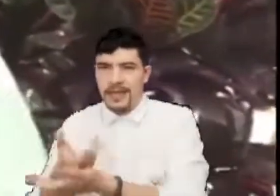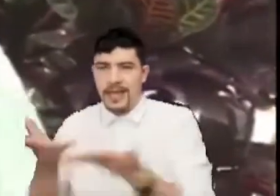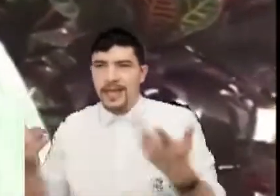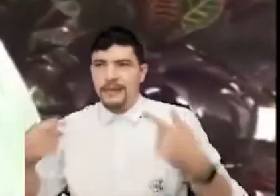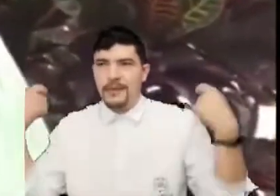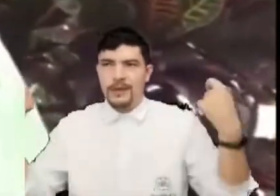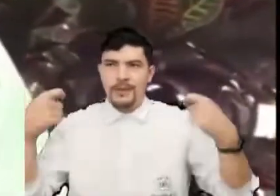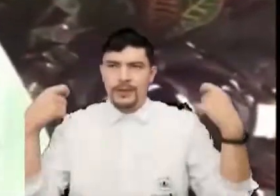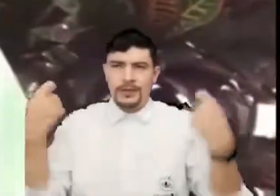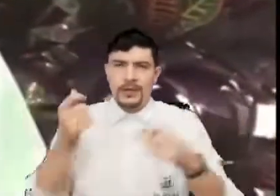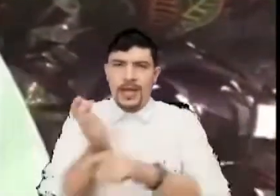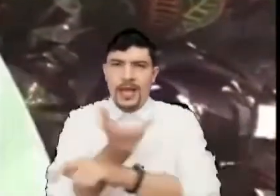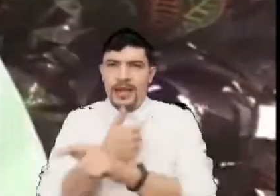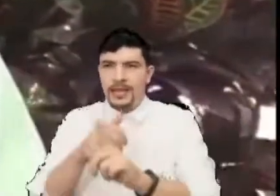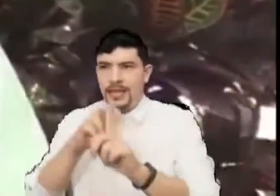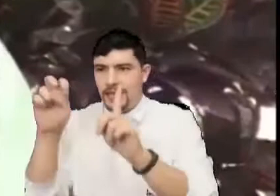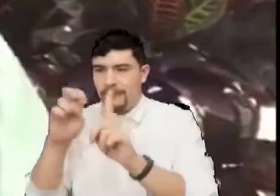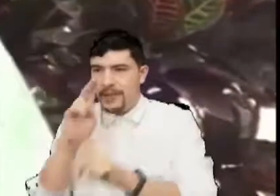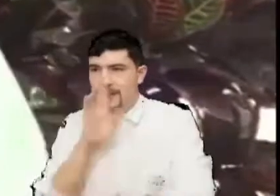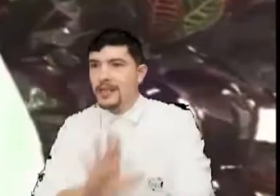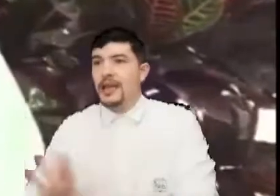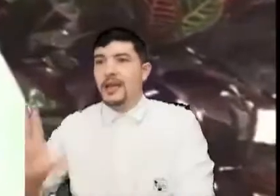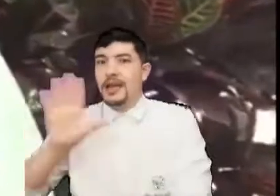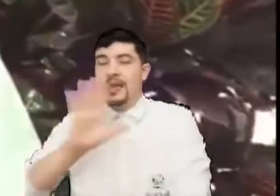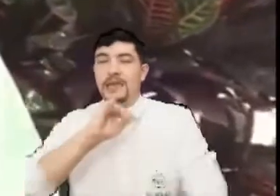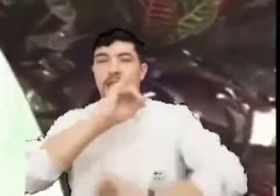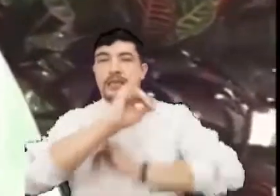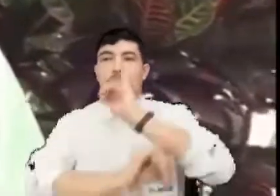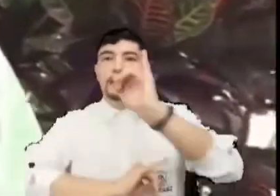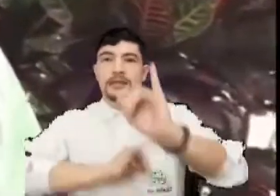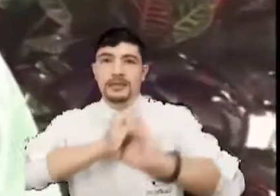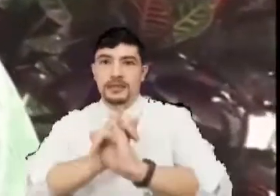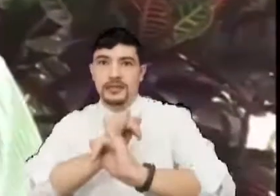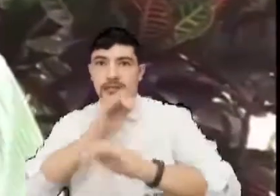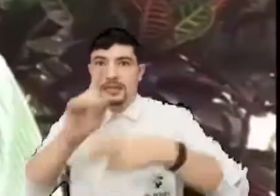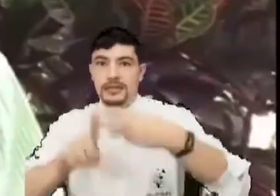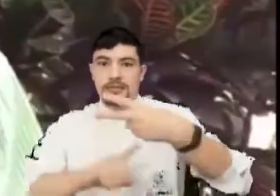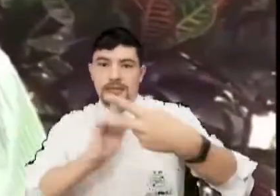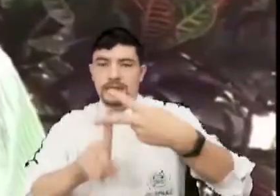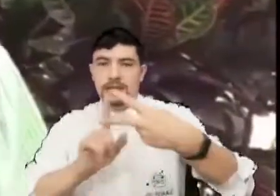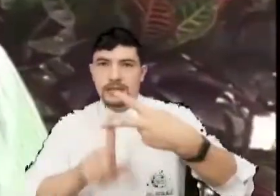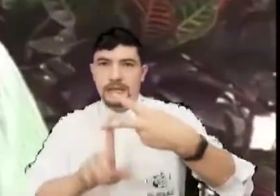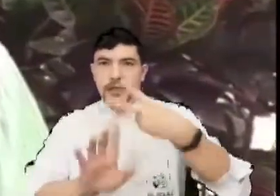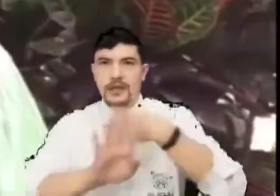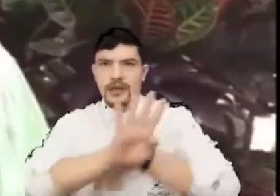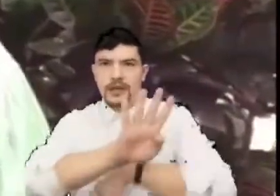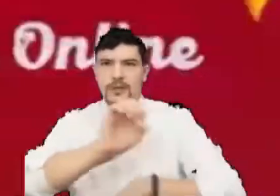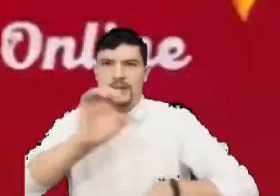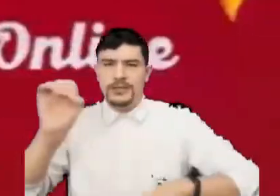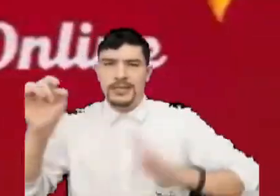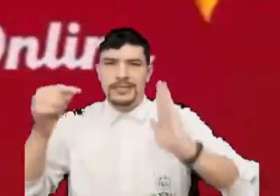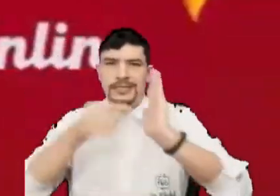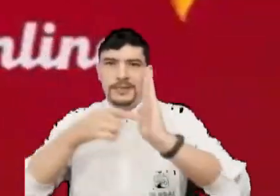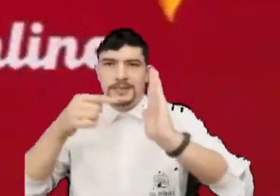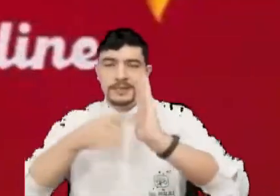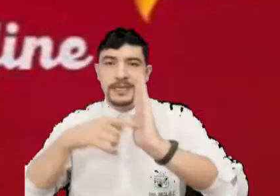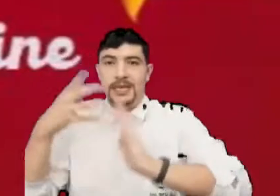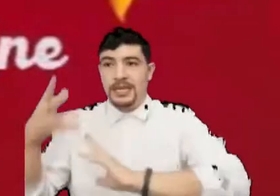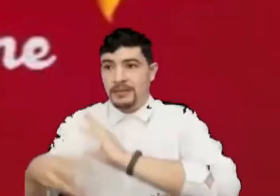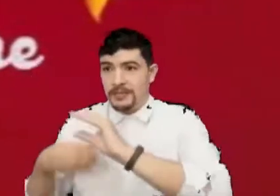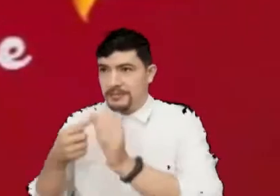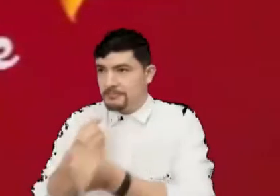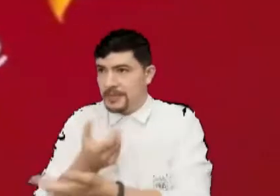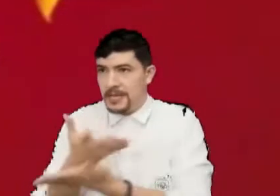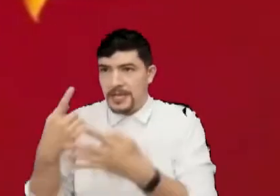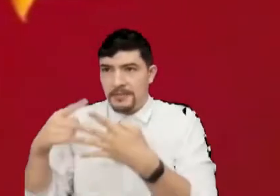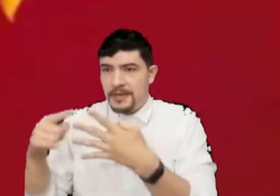nivel nacional e internacional. El segundo puesto se va a llevar $400,000 y también dotación artística. Y el